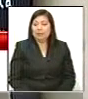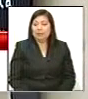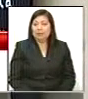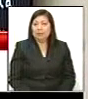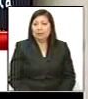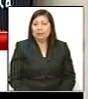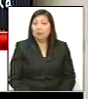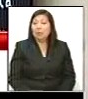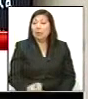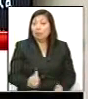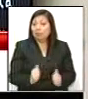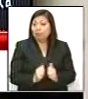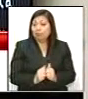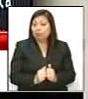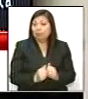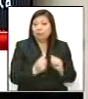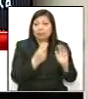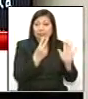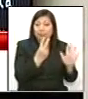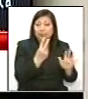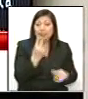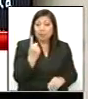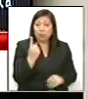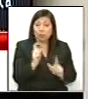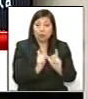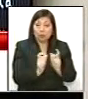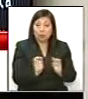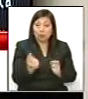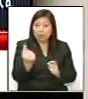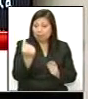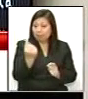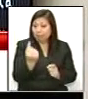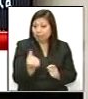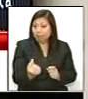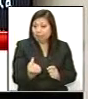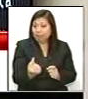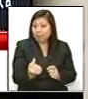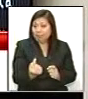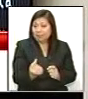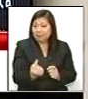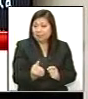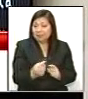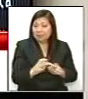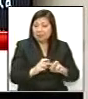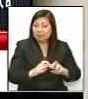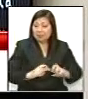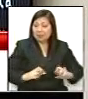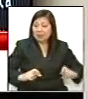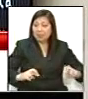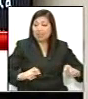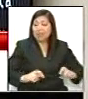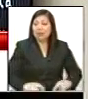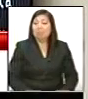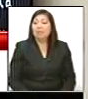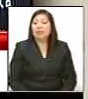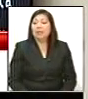Bien, con la asistencia de 71 congresistas presentes en este recinto parlamentario, vamos a cerrar la